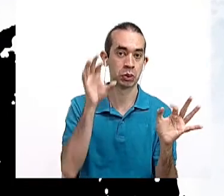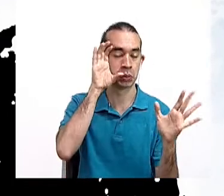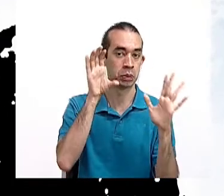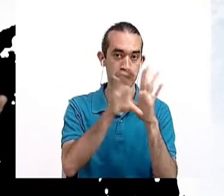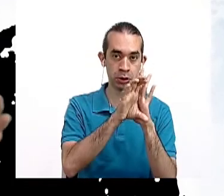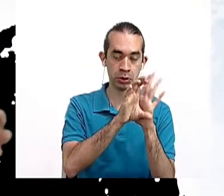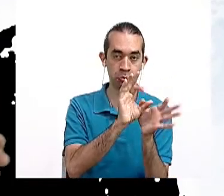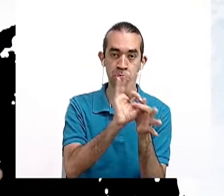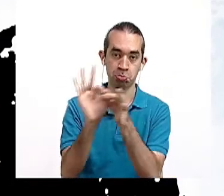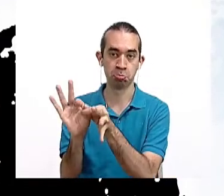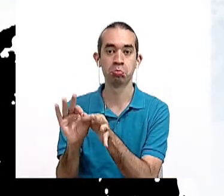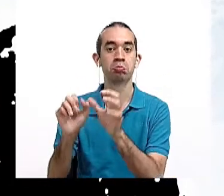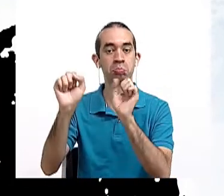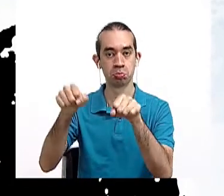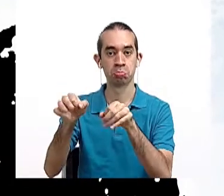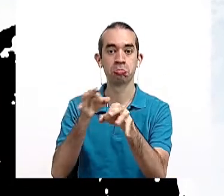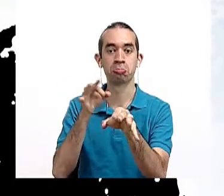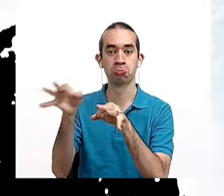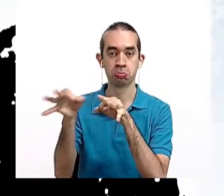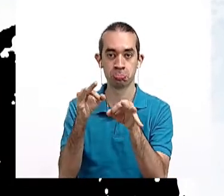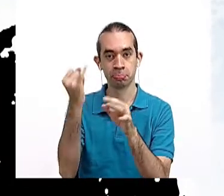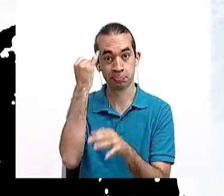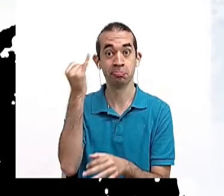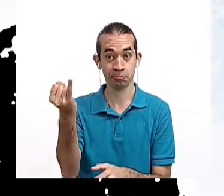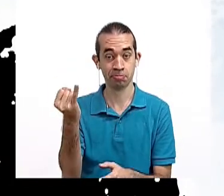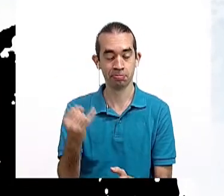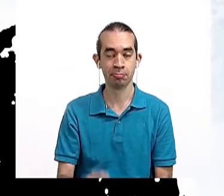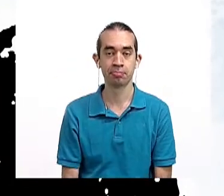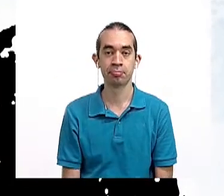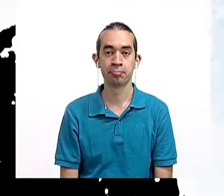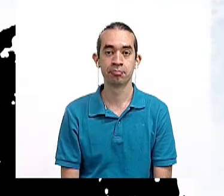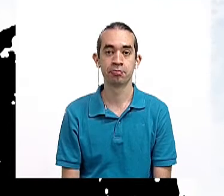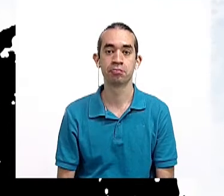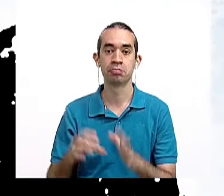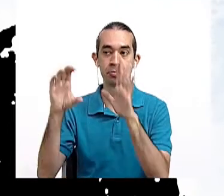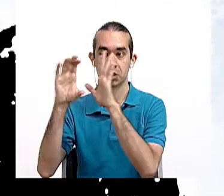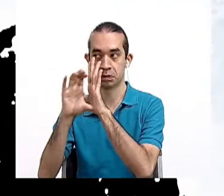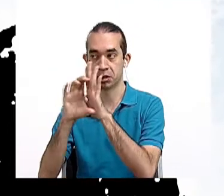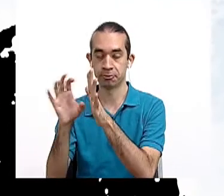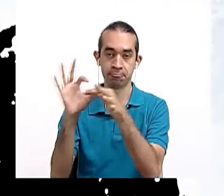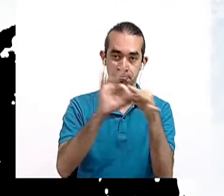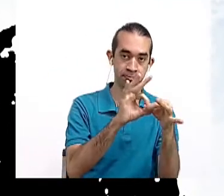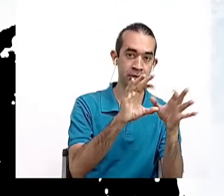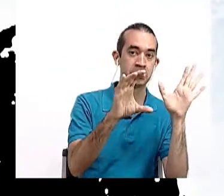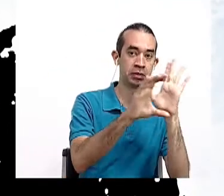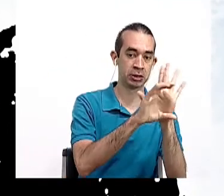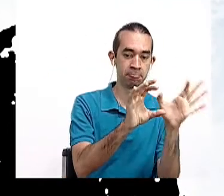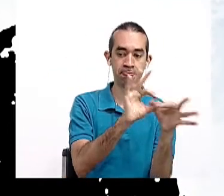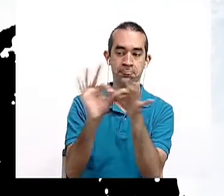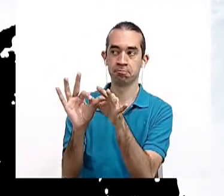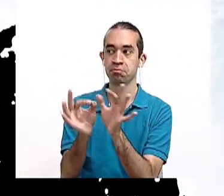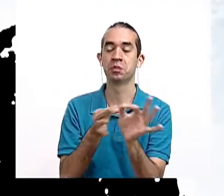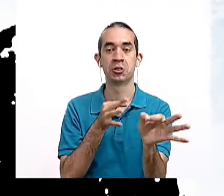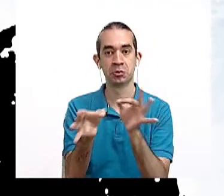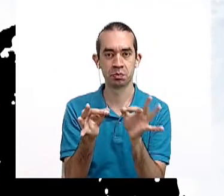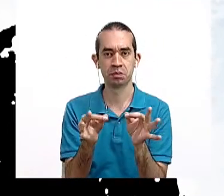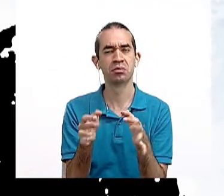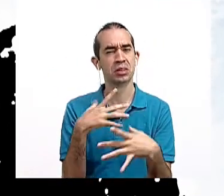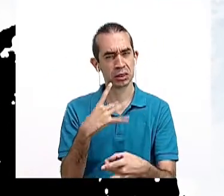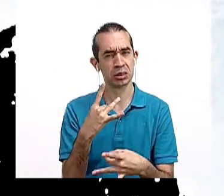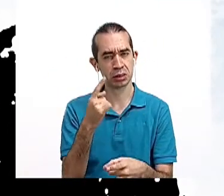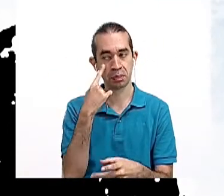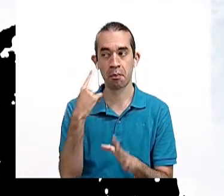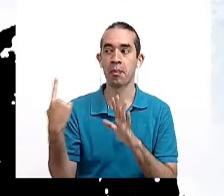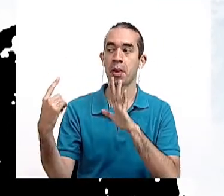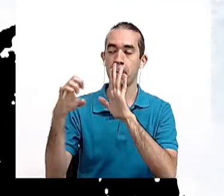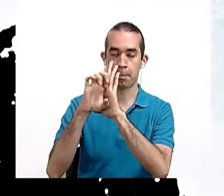para poder explicar una idea. Una imagen para explicar otra imagen. Interesante. ¿Quieren que veamos un